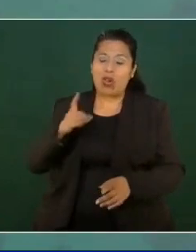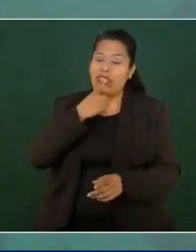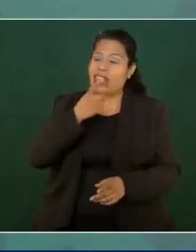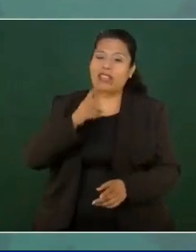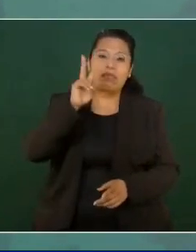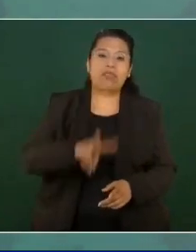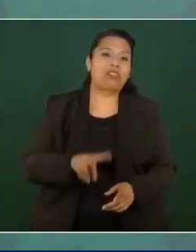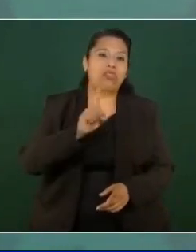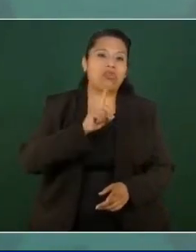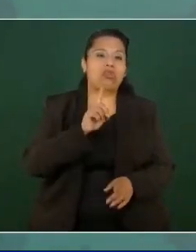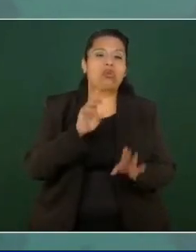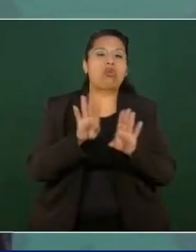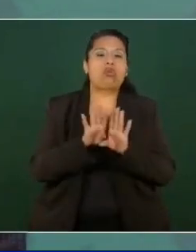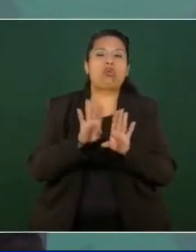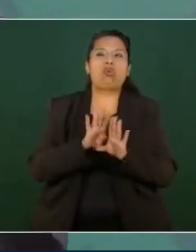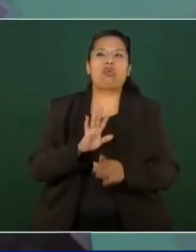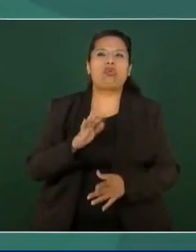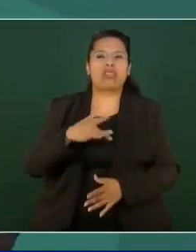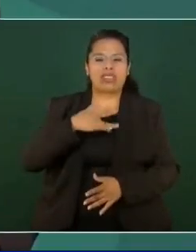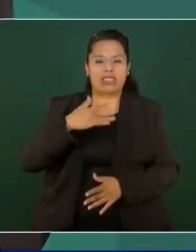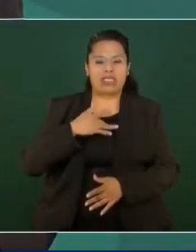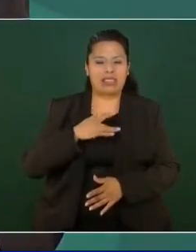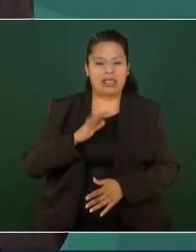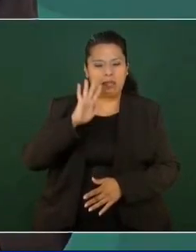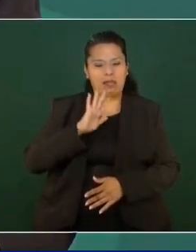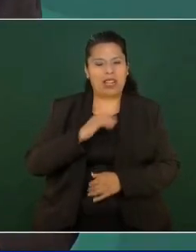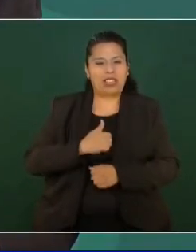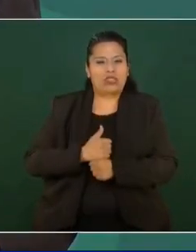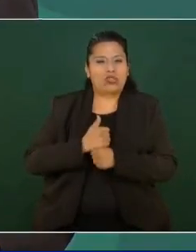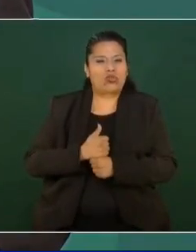Es una especie de masoquismo.